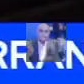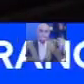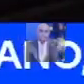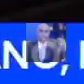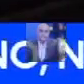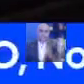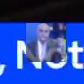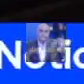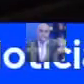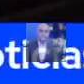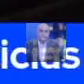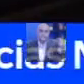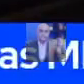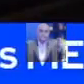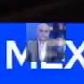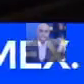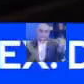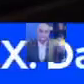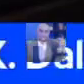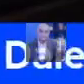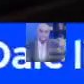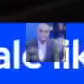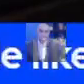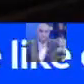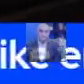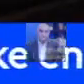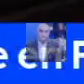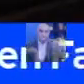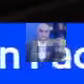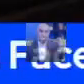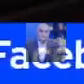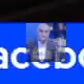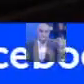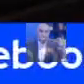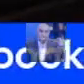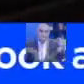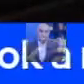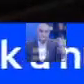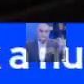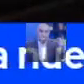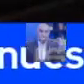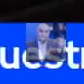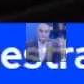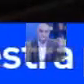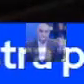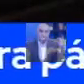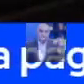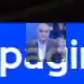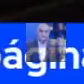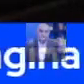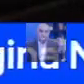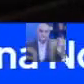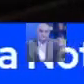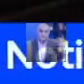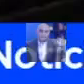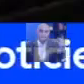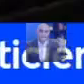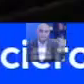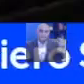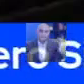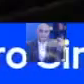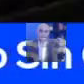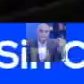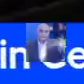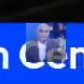dominaron el poder económico, político y mediático están viendo que esto está